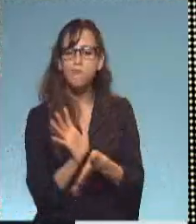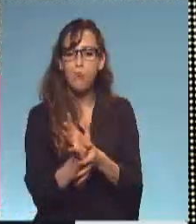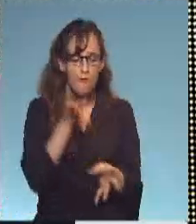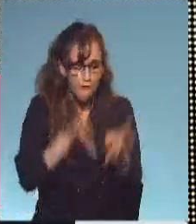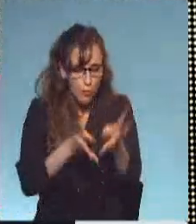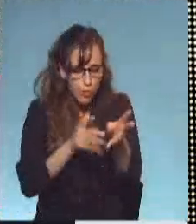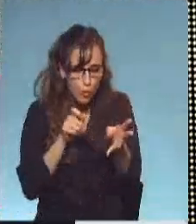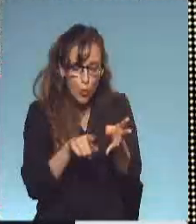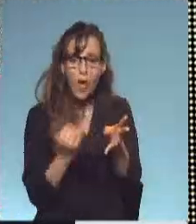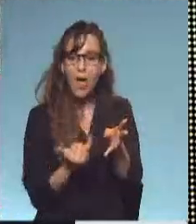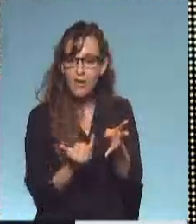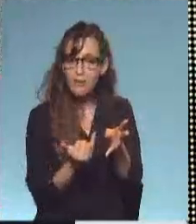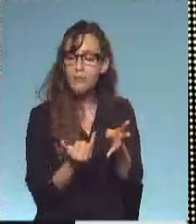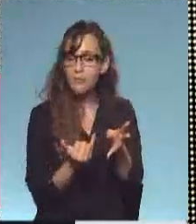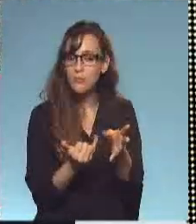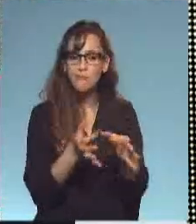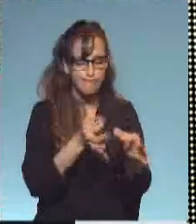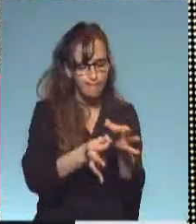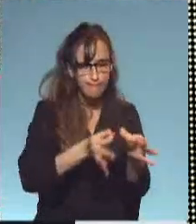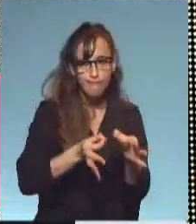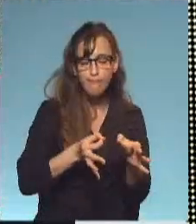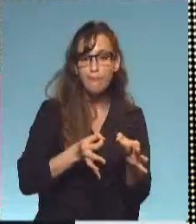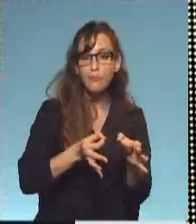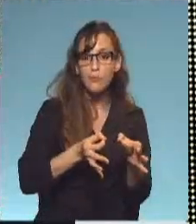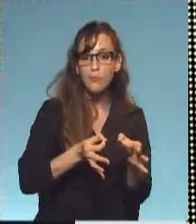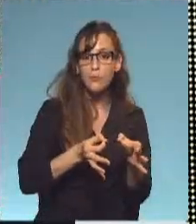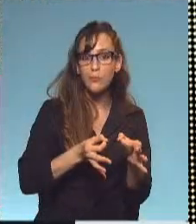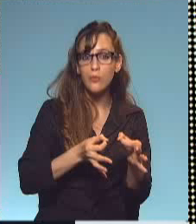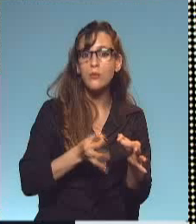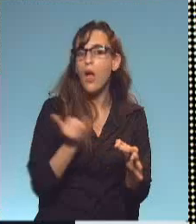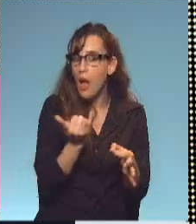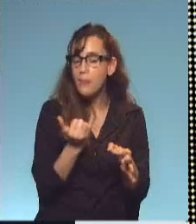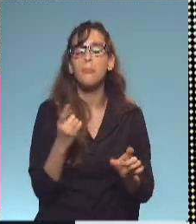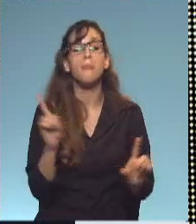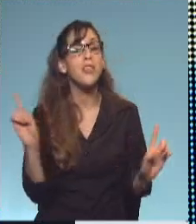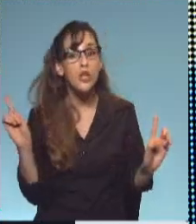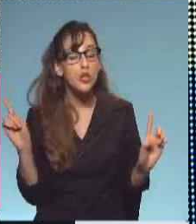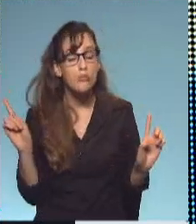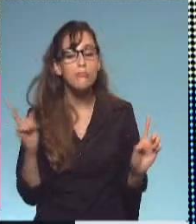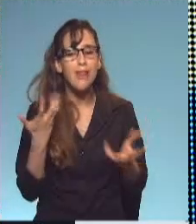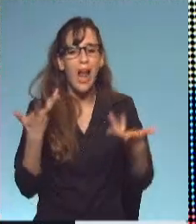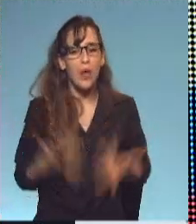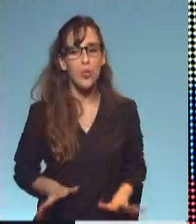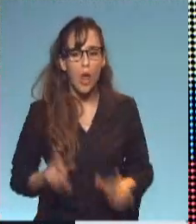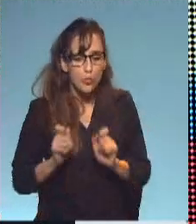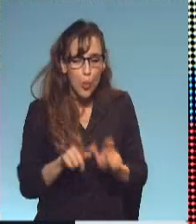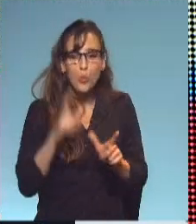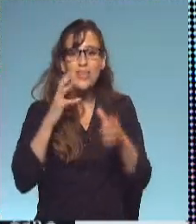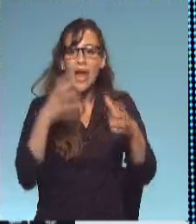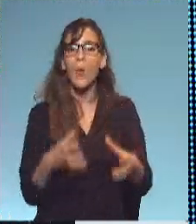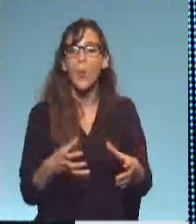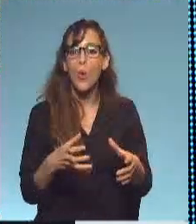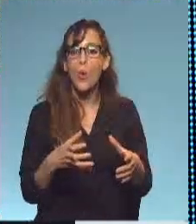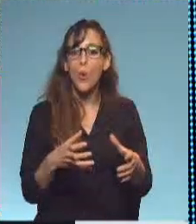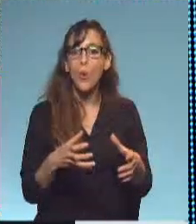tenemos de común los seres humanos y cuya variación explica lo que tenemos de diferente. Pero hay una estructura innata y ese es uno de los conceptos fundamentales de